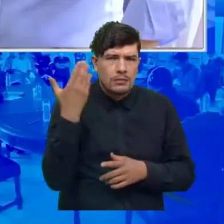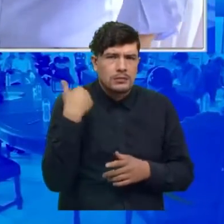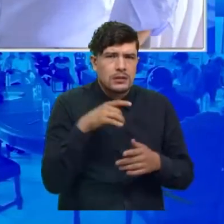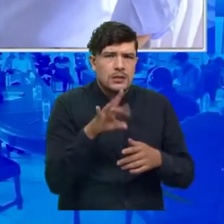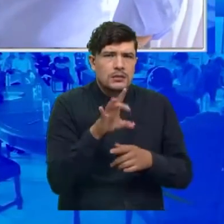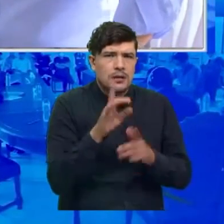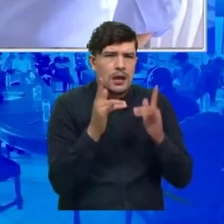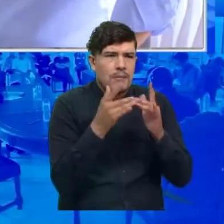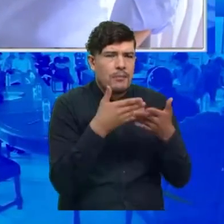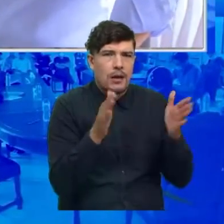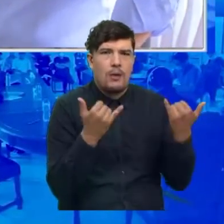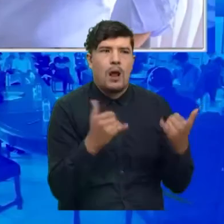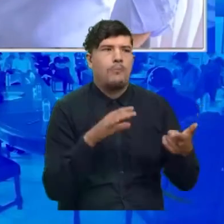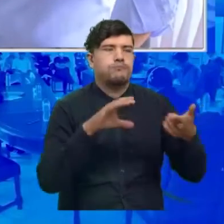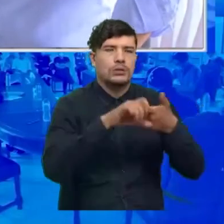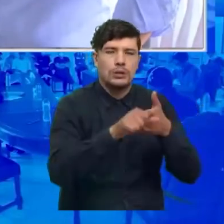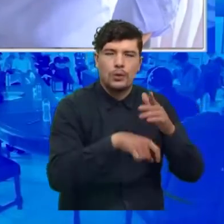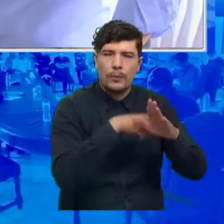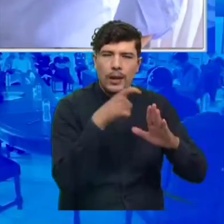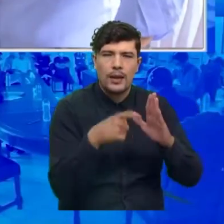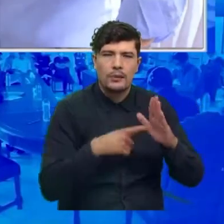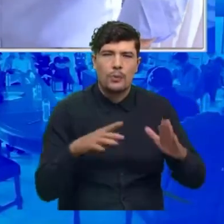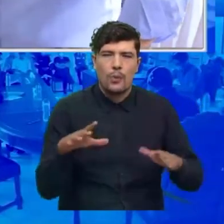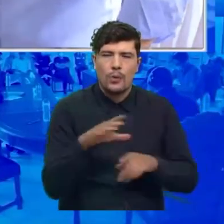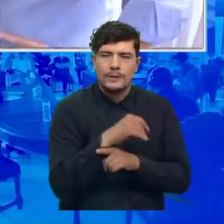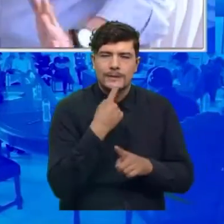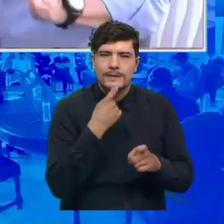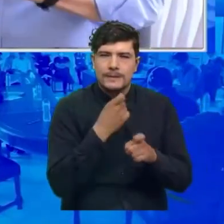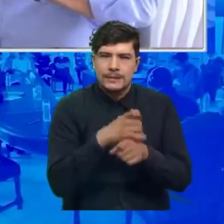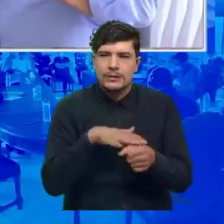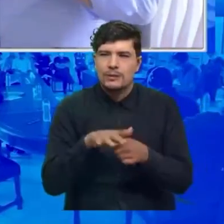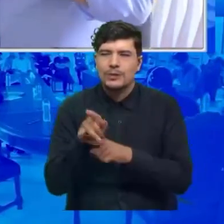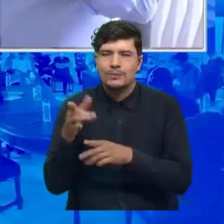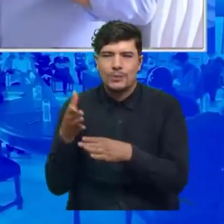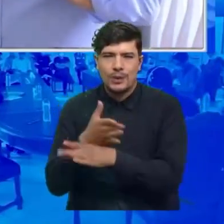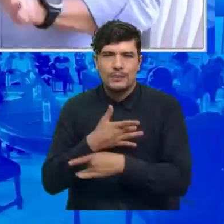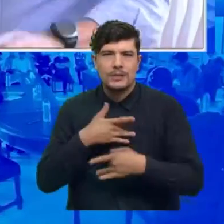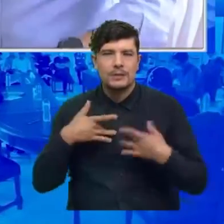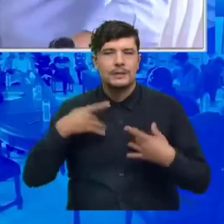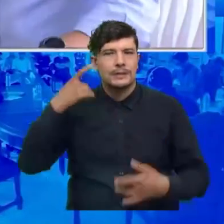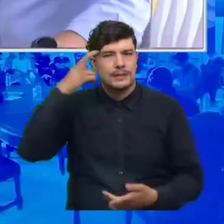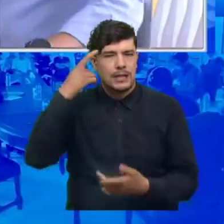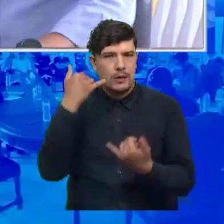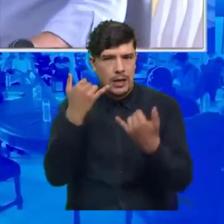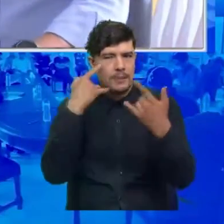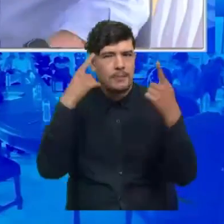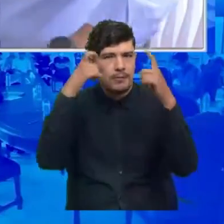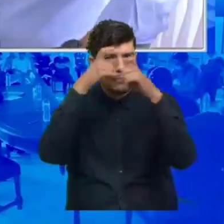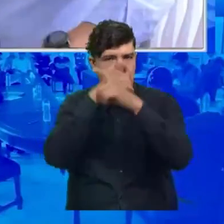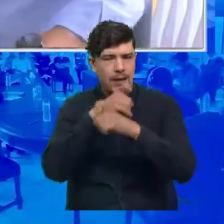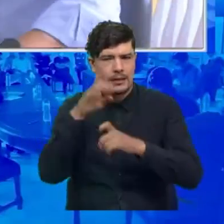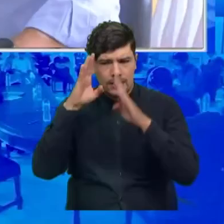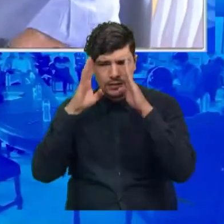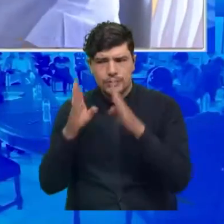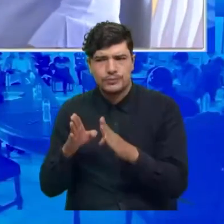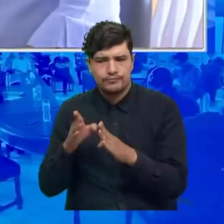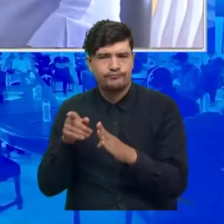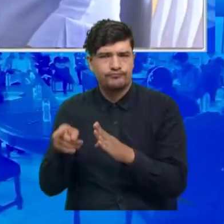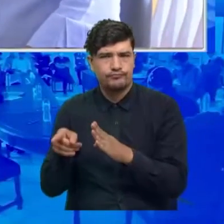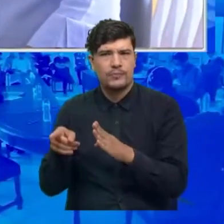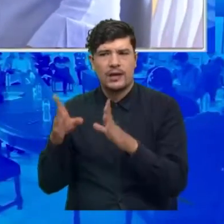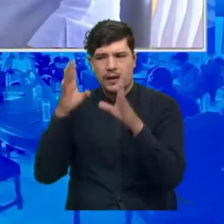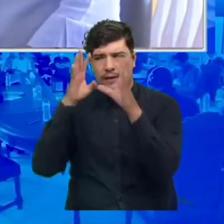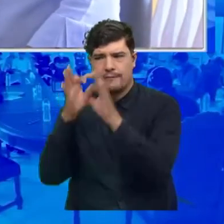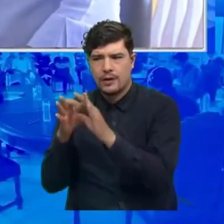provincia de vélez 40 común era precisamente porque todo estos problemas entonces miren que tenemos que seguir atendiendo y trabajando por la salud